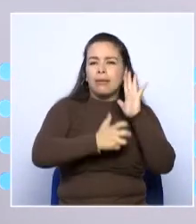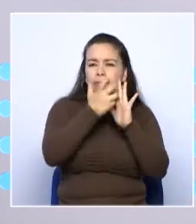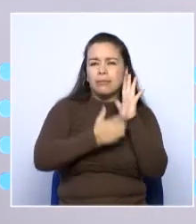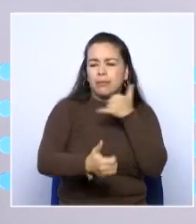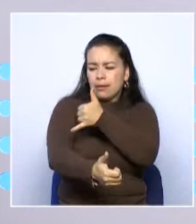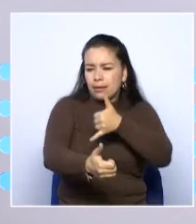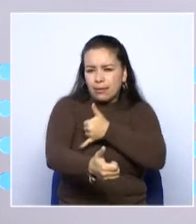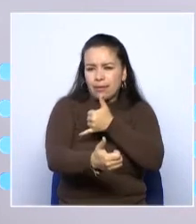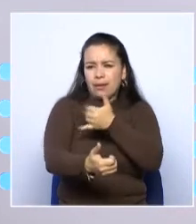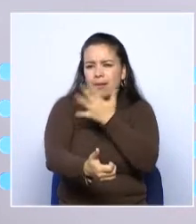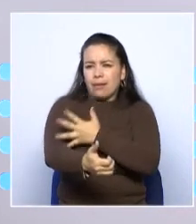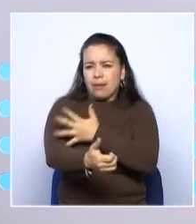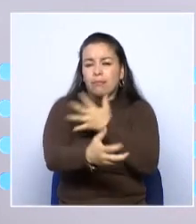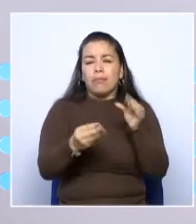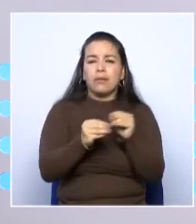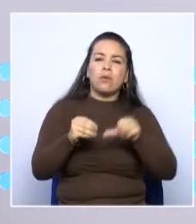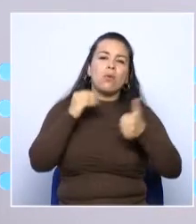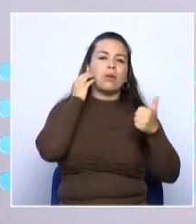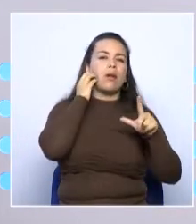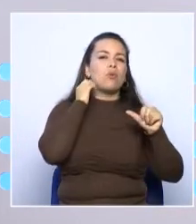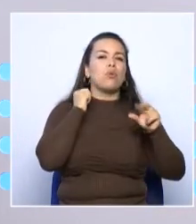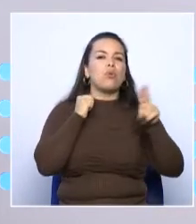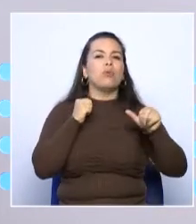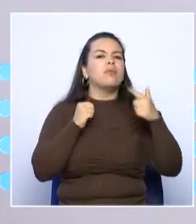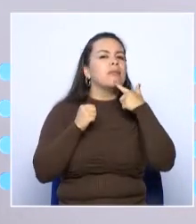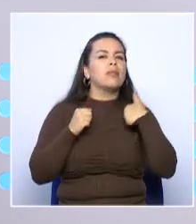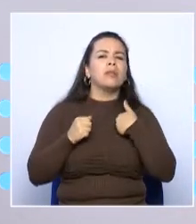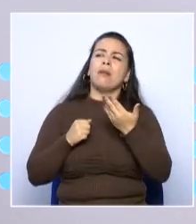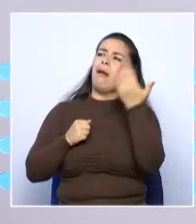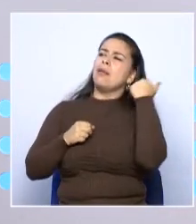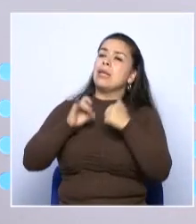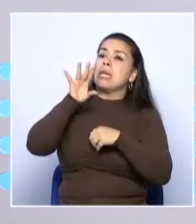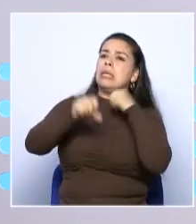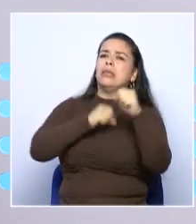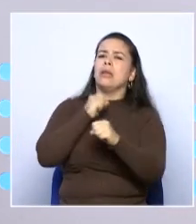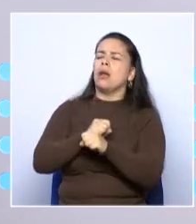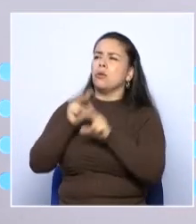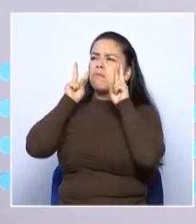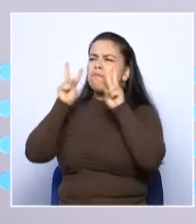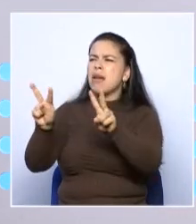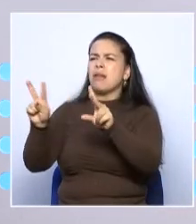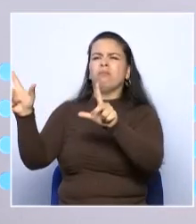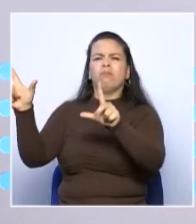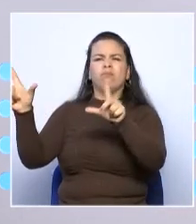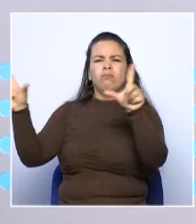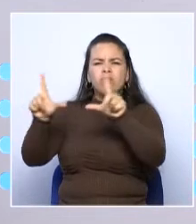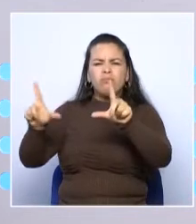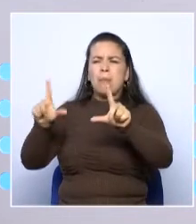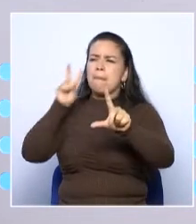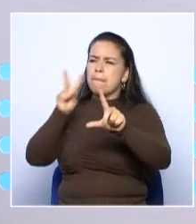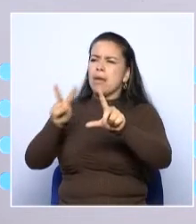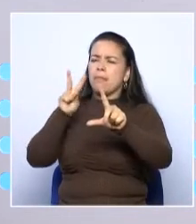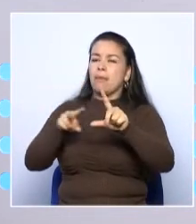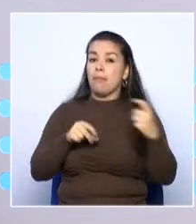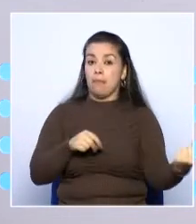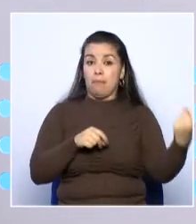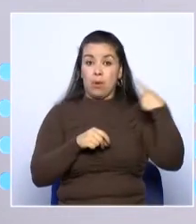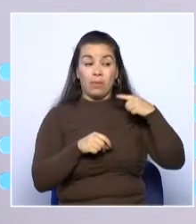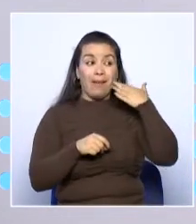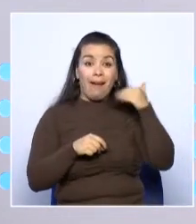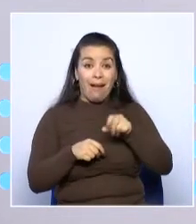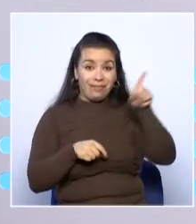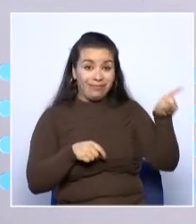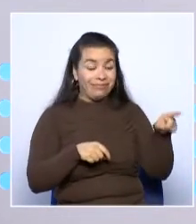demás. Luz Elena Corrales, le agradezco, dice que desde hace 15 años ve el programa. Y hay una pregunta para la doctora